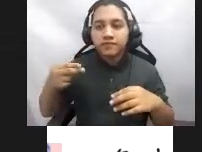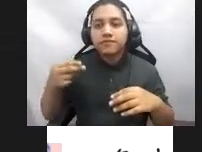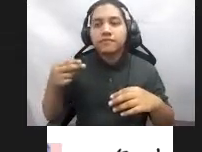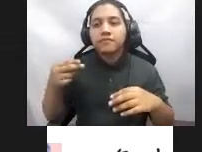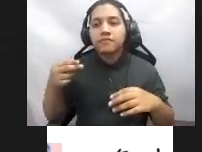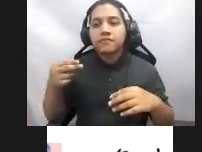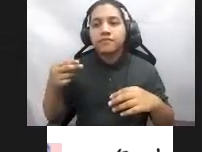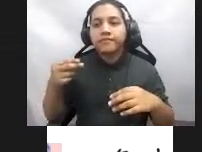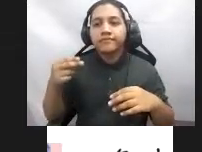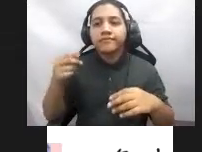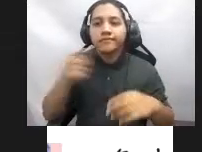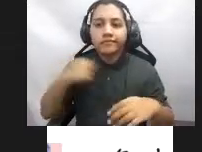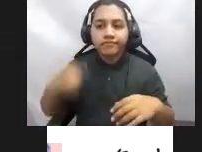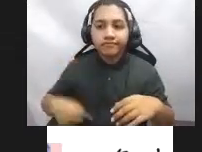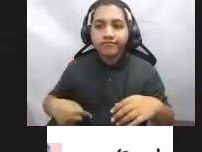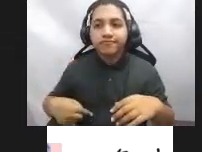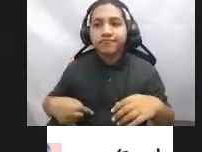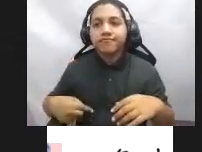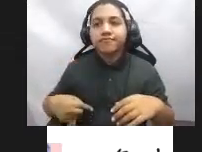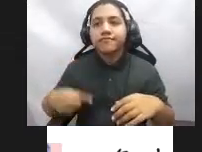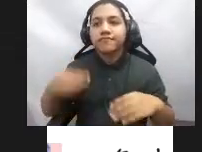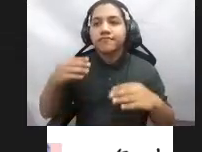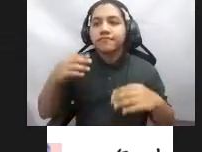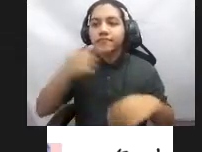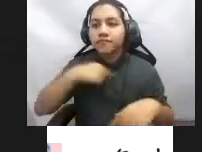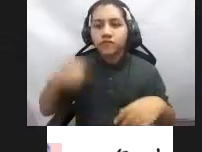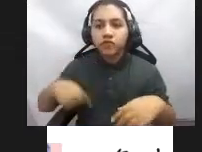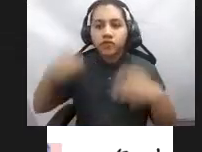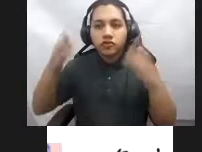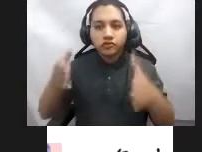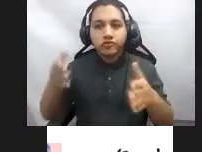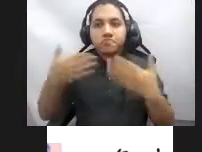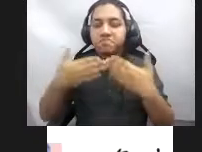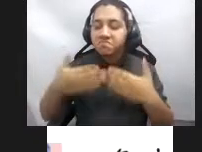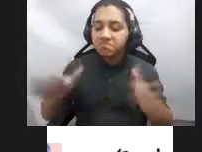de China y de los chinos en general.